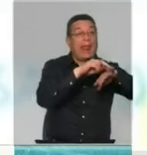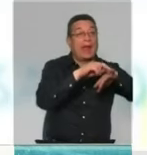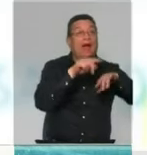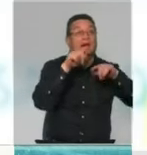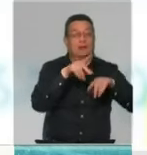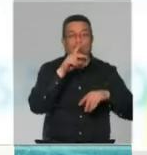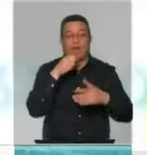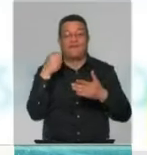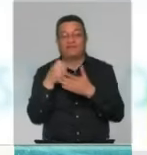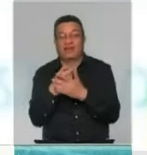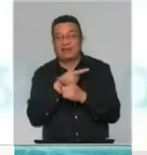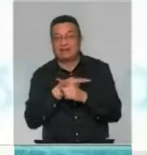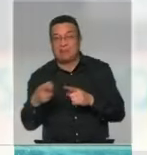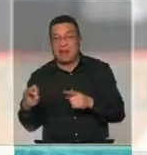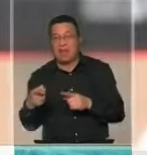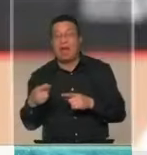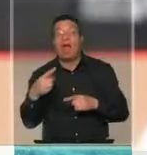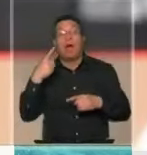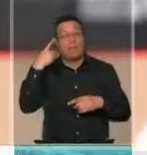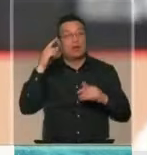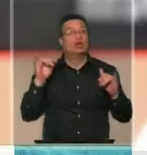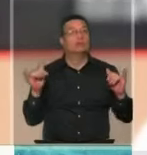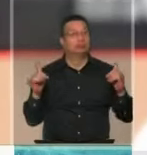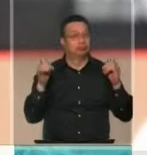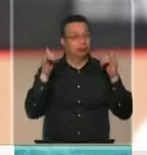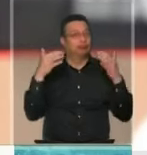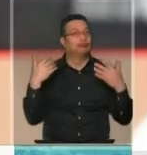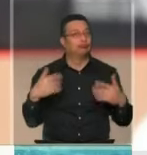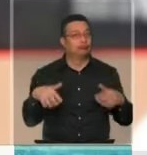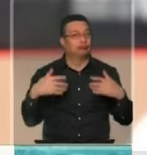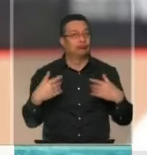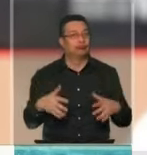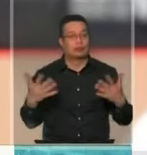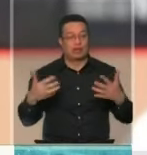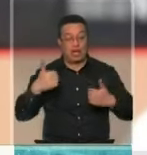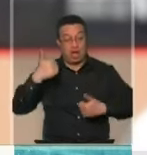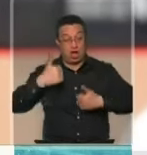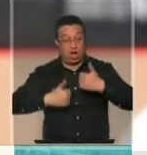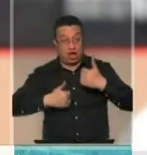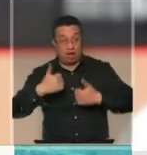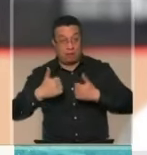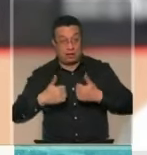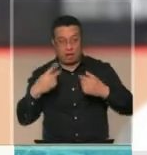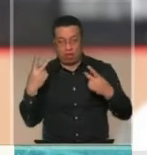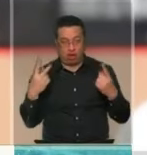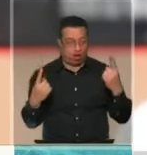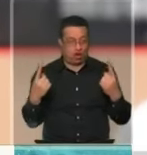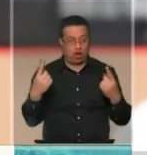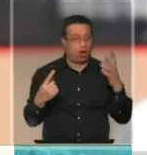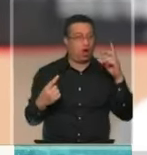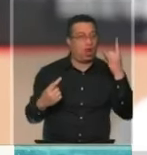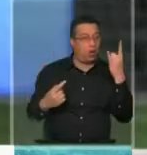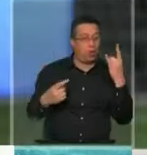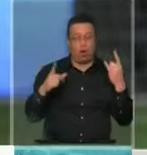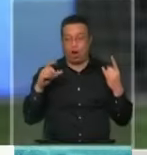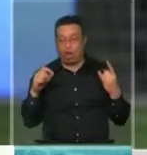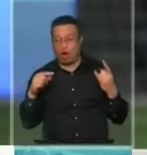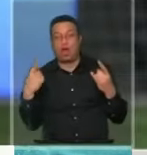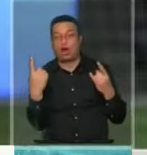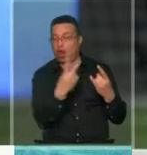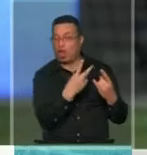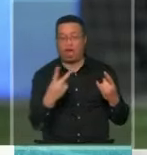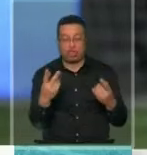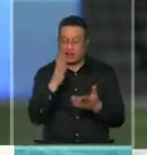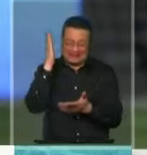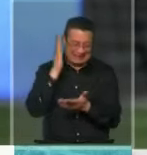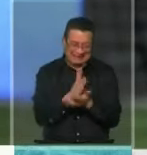fin de semana, pero sin duda que está entretenido porque esta competencia es de a dos. Colo-Colo y la U tienen la necesidad, la obligación